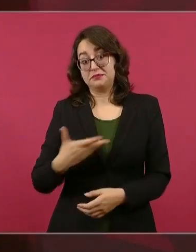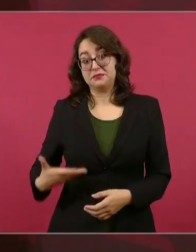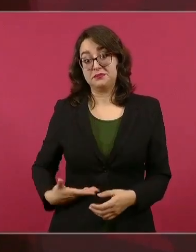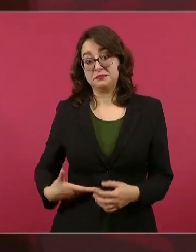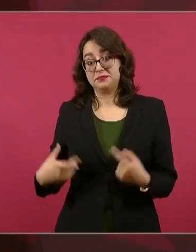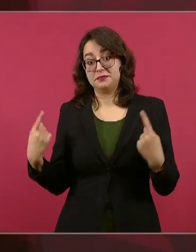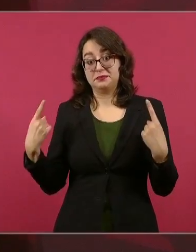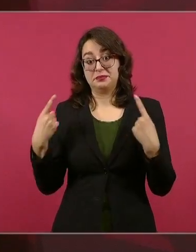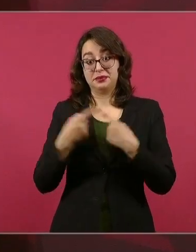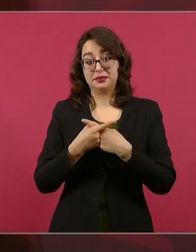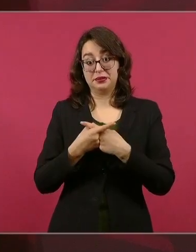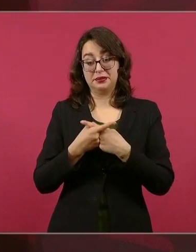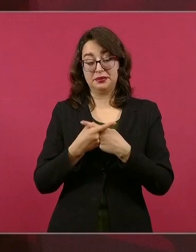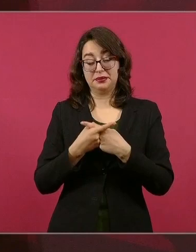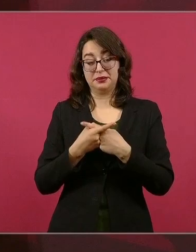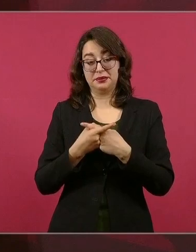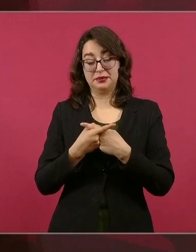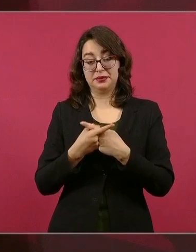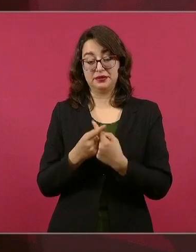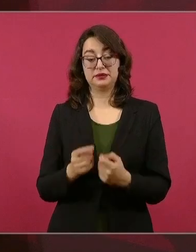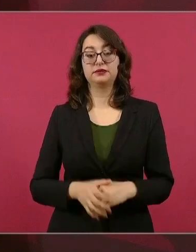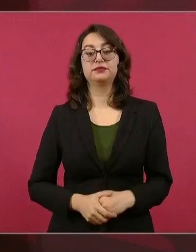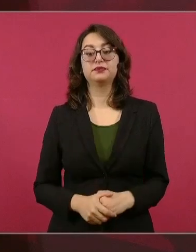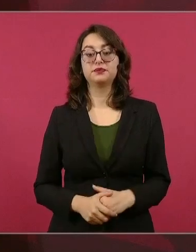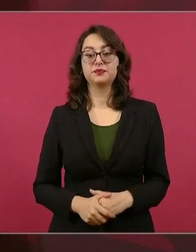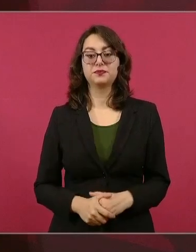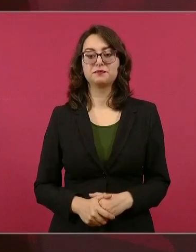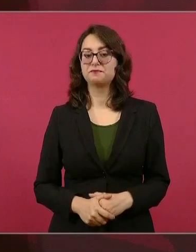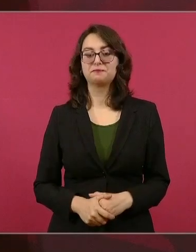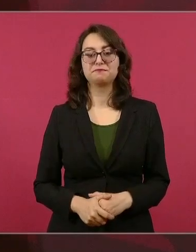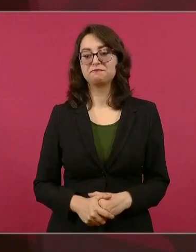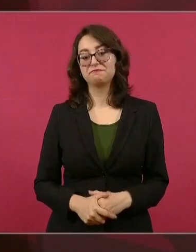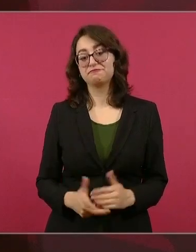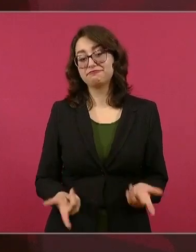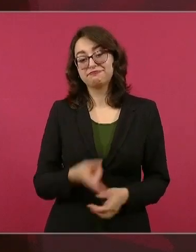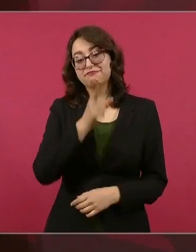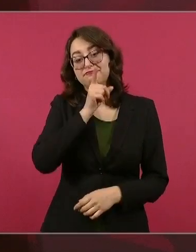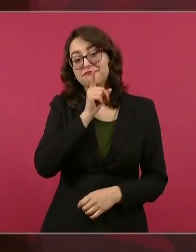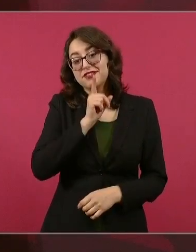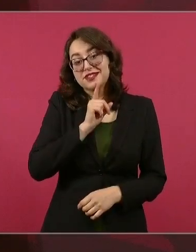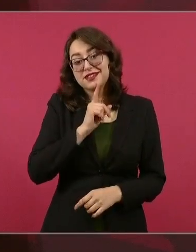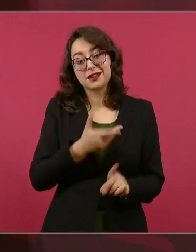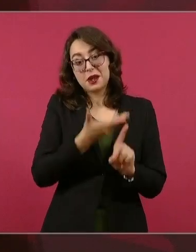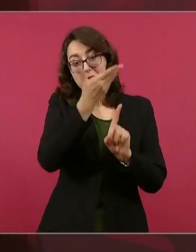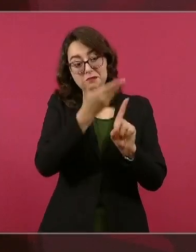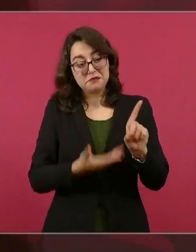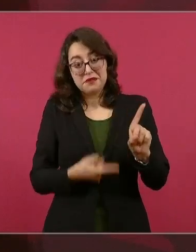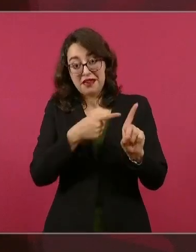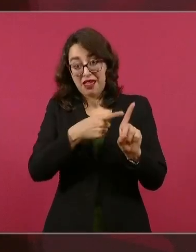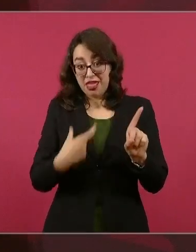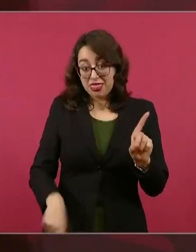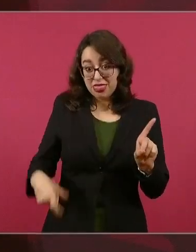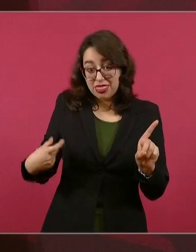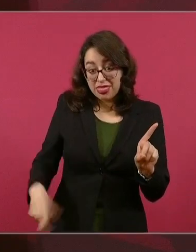La maestra no tiene fortunas, no es rica, así,